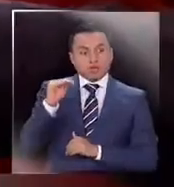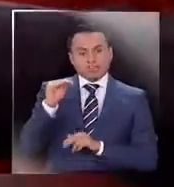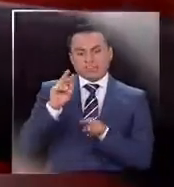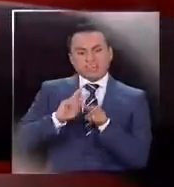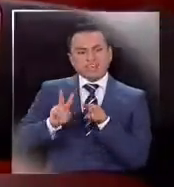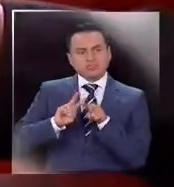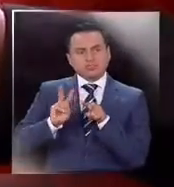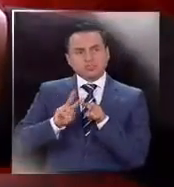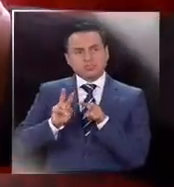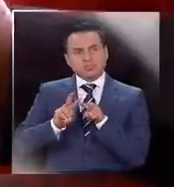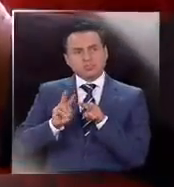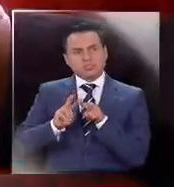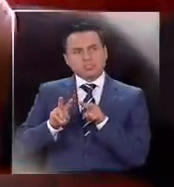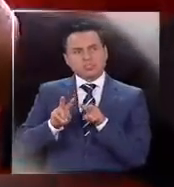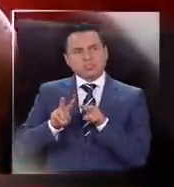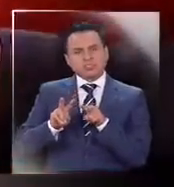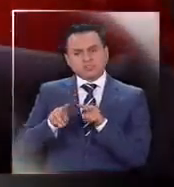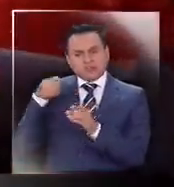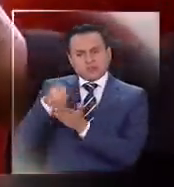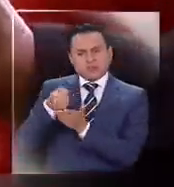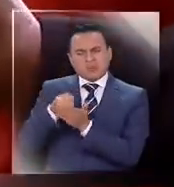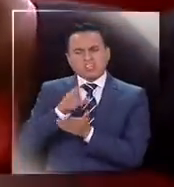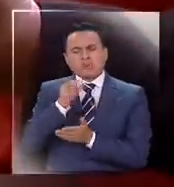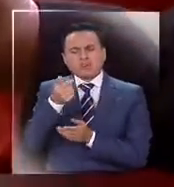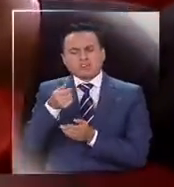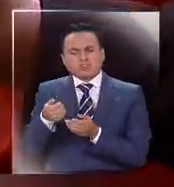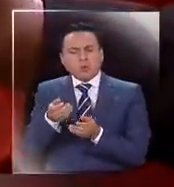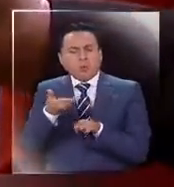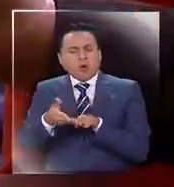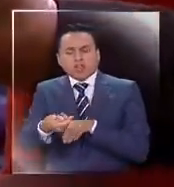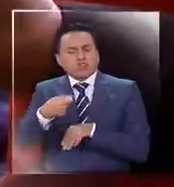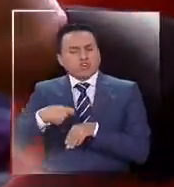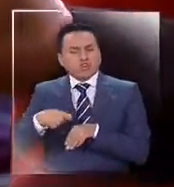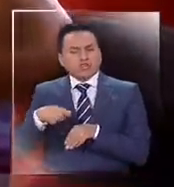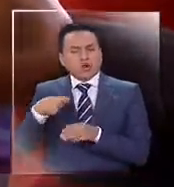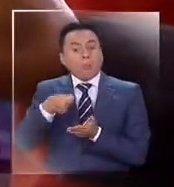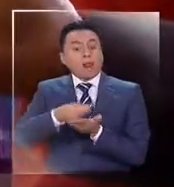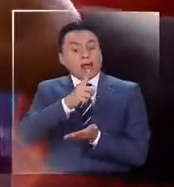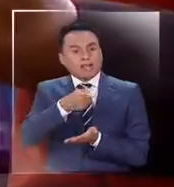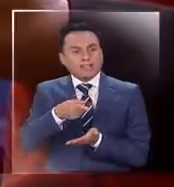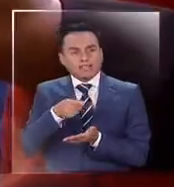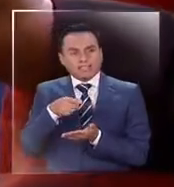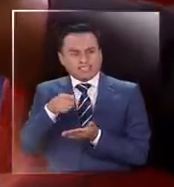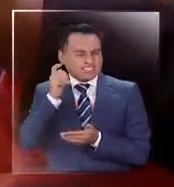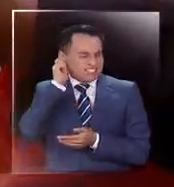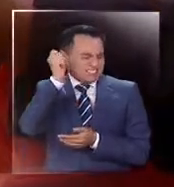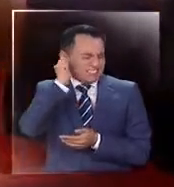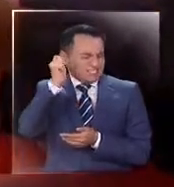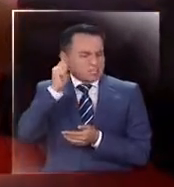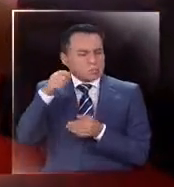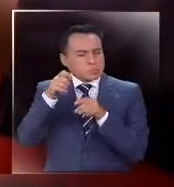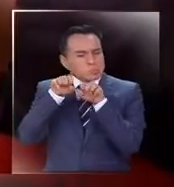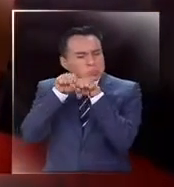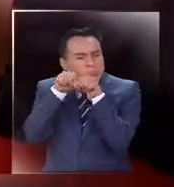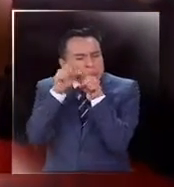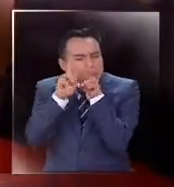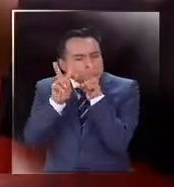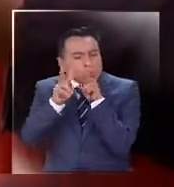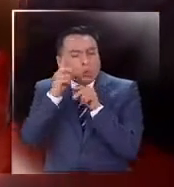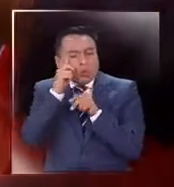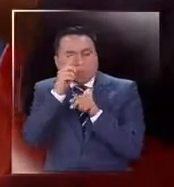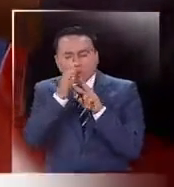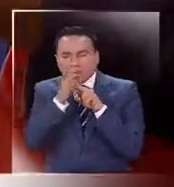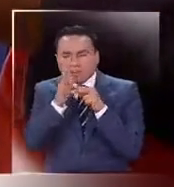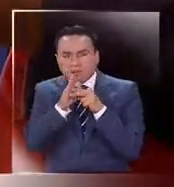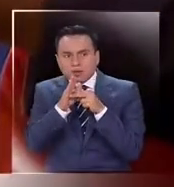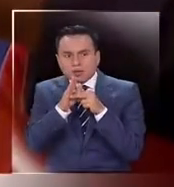sacó la mugre por 500 pesos de un vuelto que la mandó a comprar. Le hizo tira la orejita aquí. El ojo, y